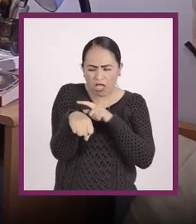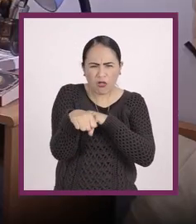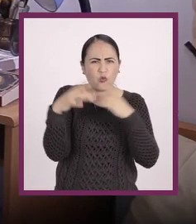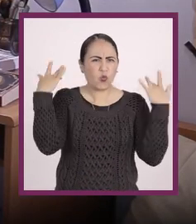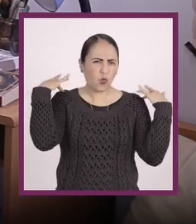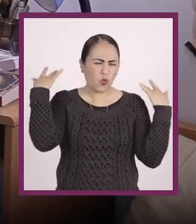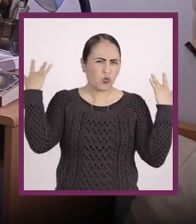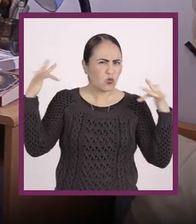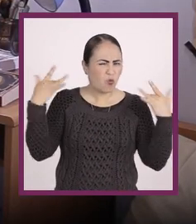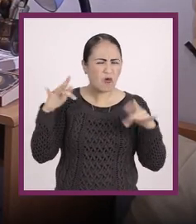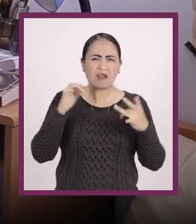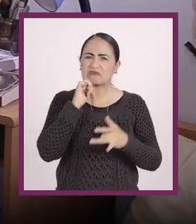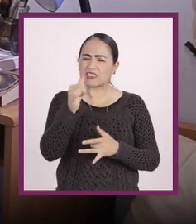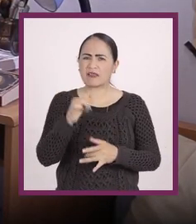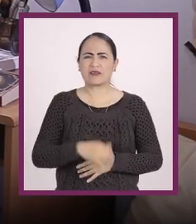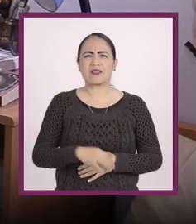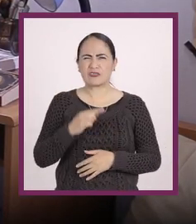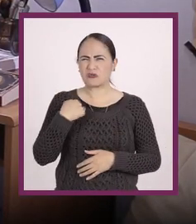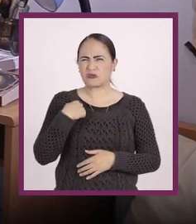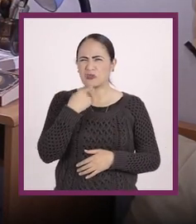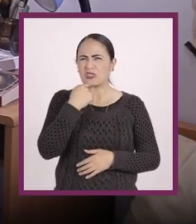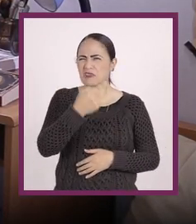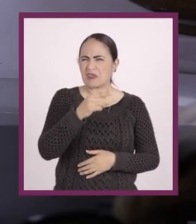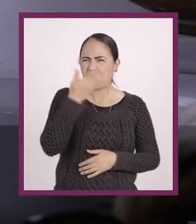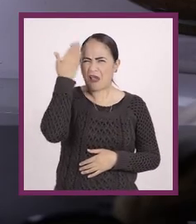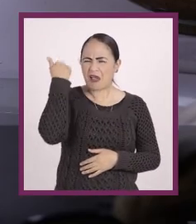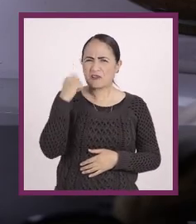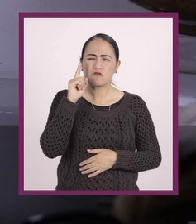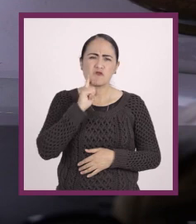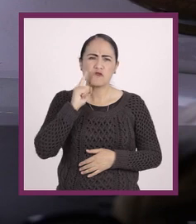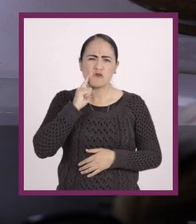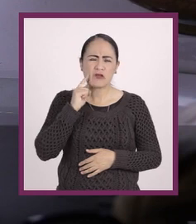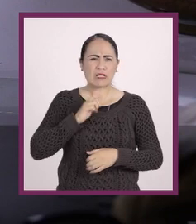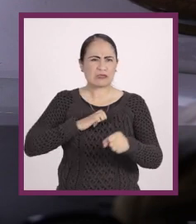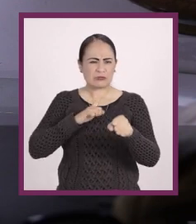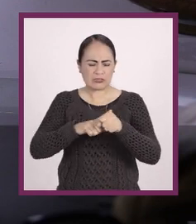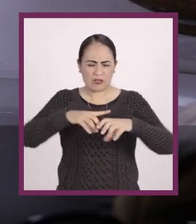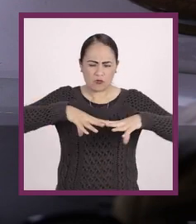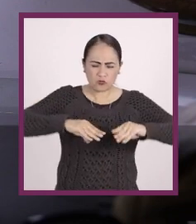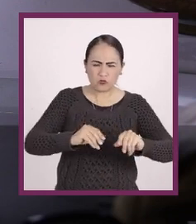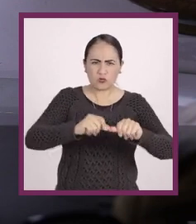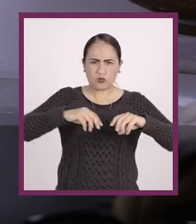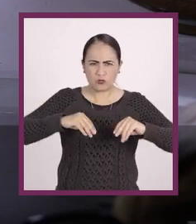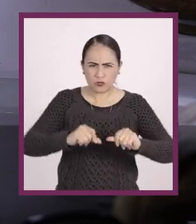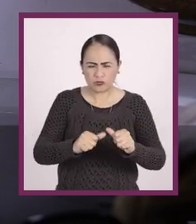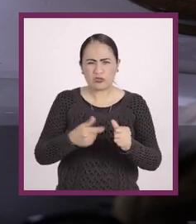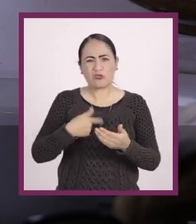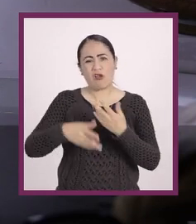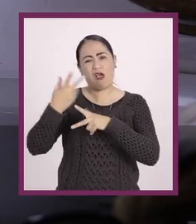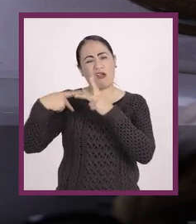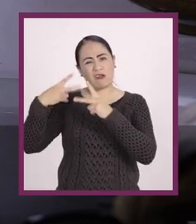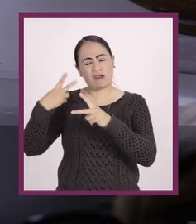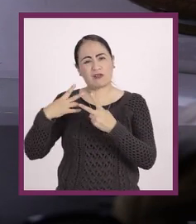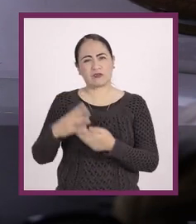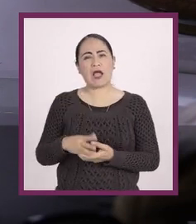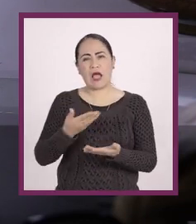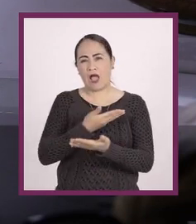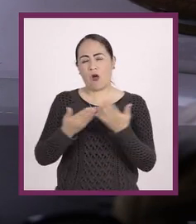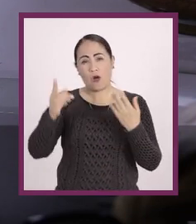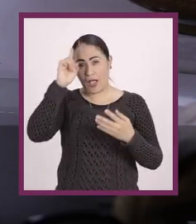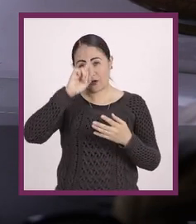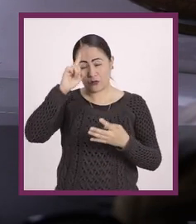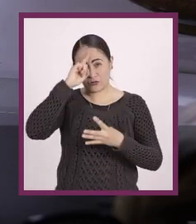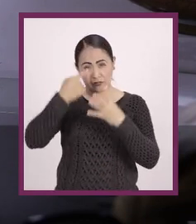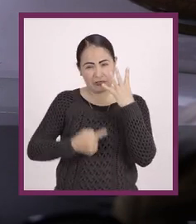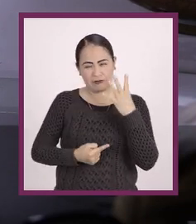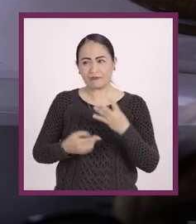ya no duele la espalda verdad no no no sé si te había comentado que tuve que ir con una fisioterapeuta ahora